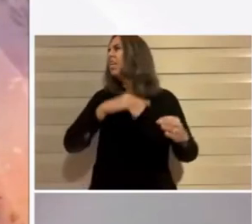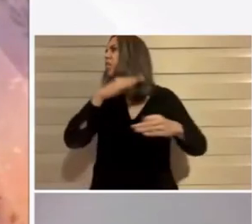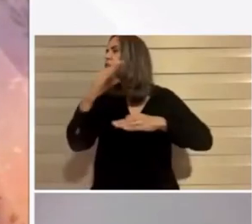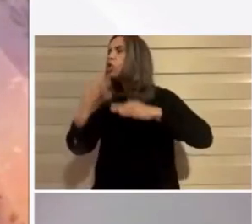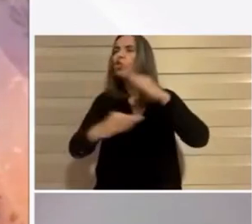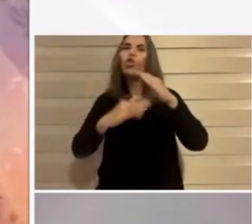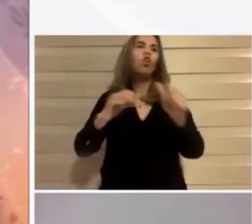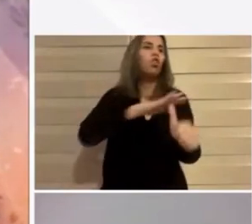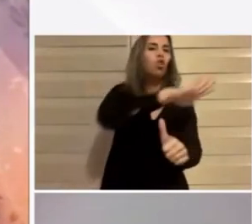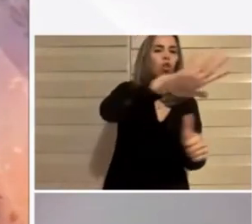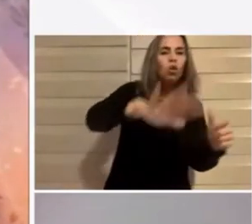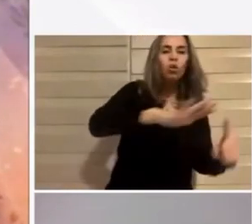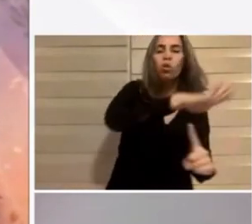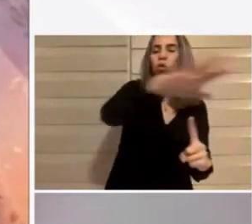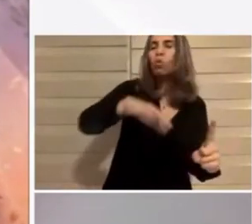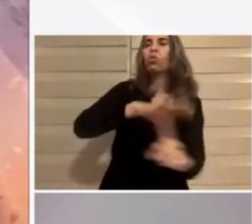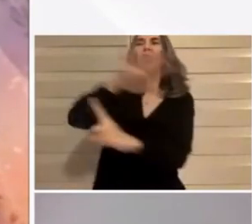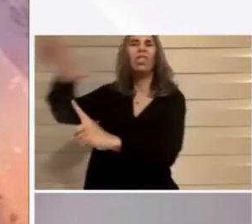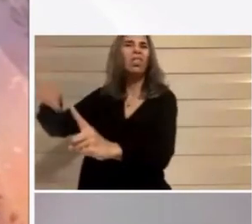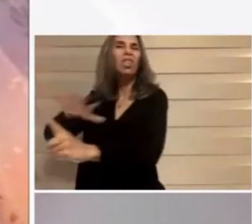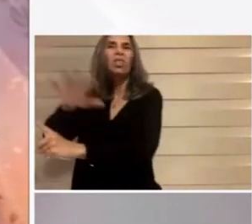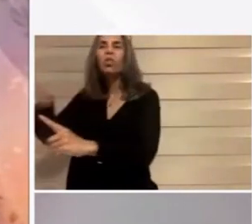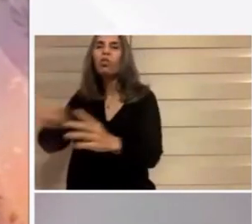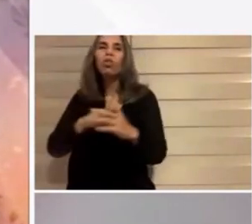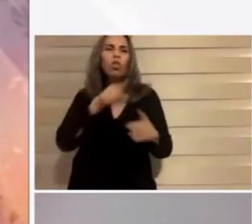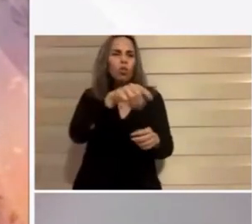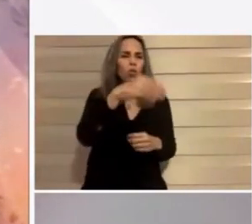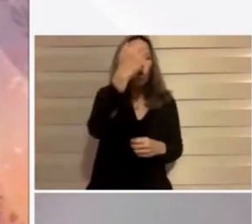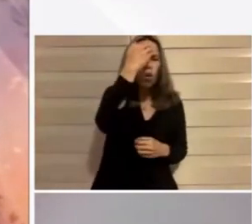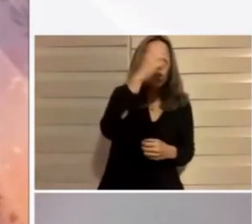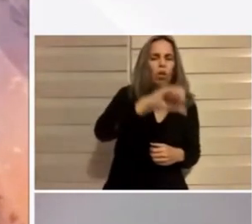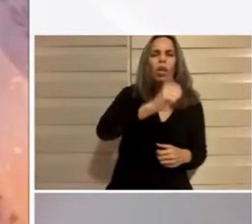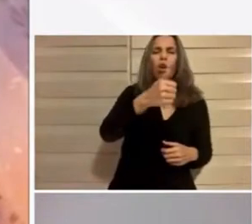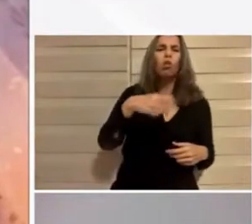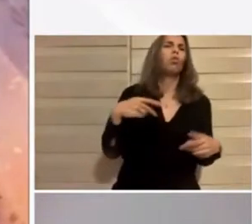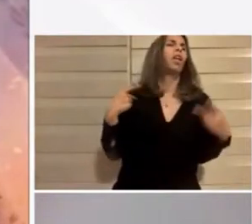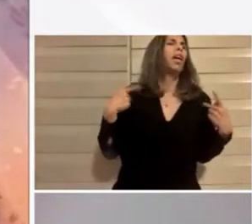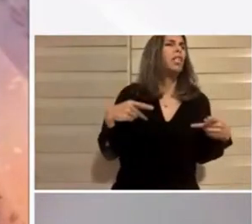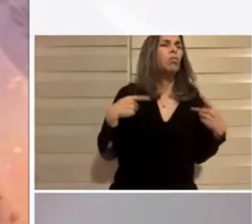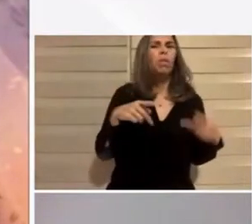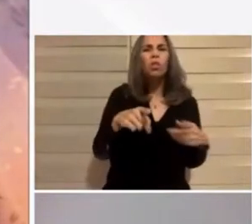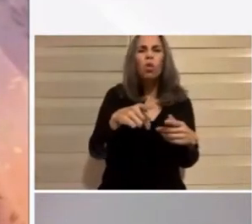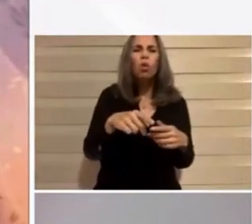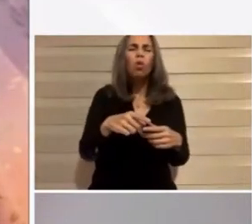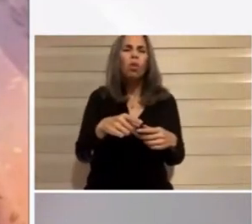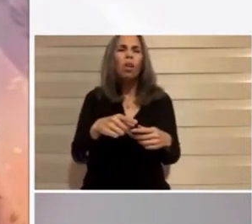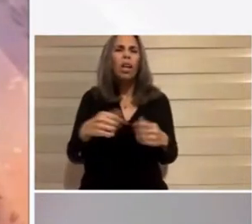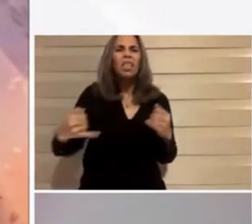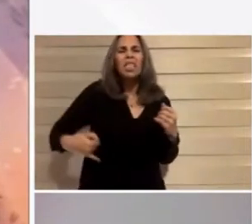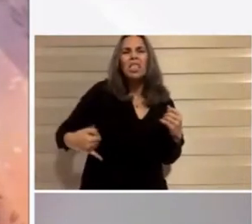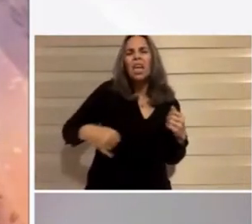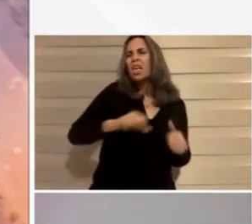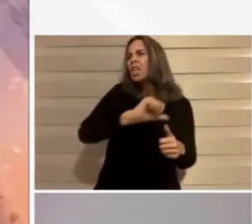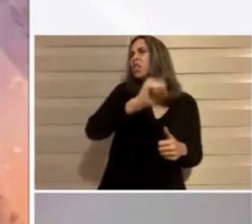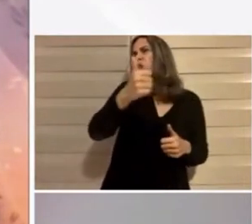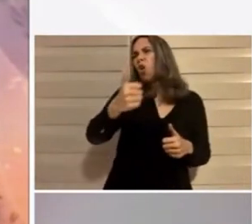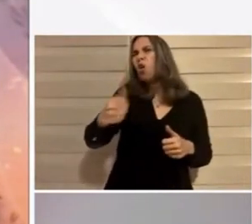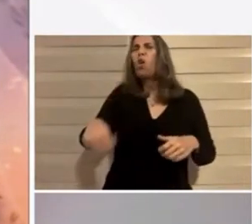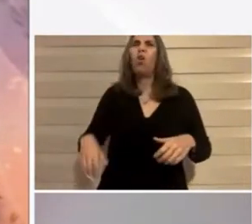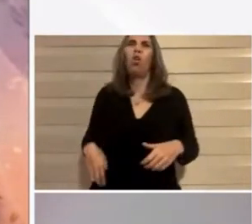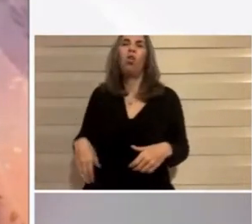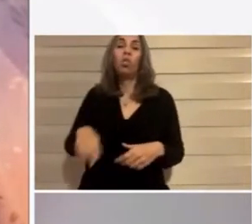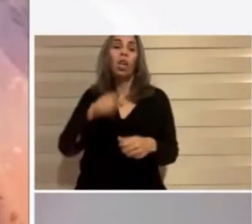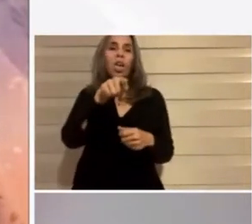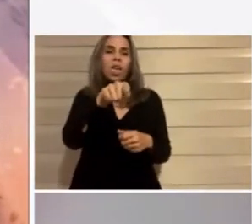escogiendo, vas a encontrar otras personas que tienen otros intereses. Y si tú estás expuesto a las artes y a la cultura, vas a tener muchos temas de